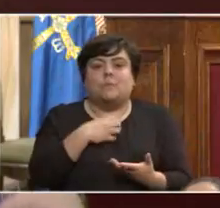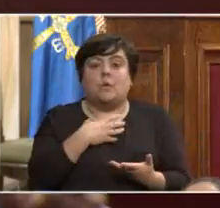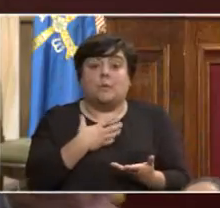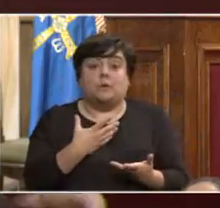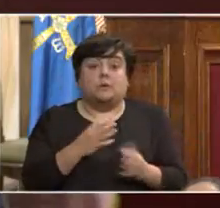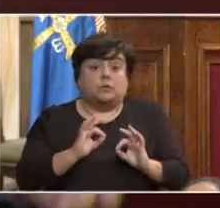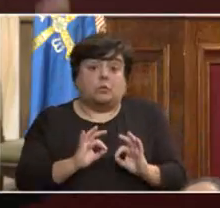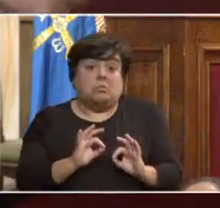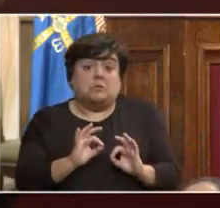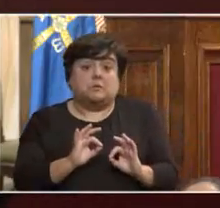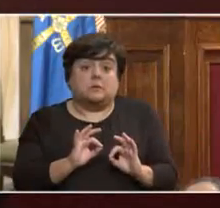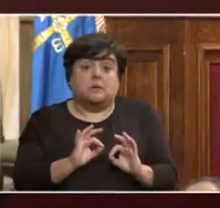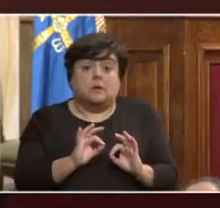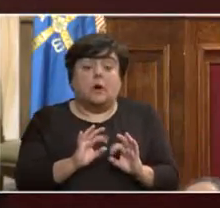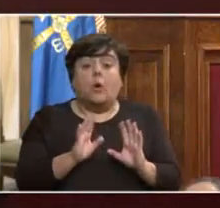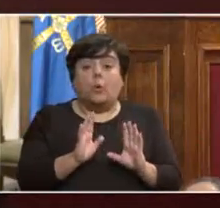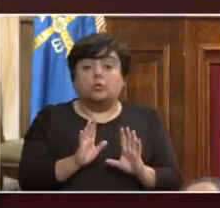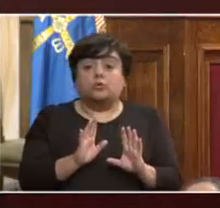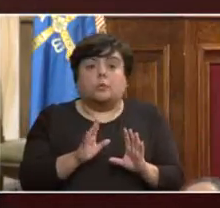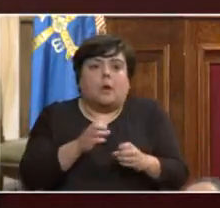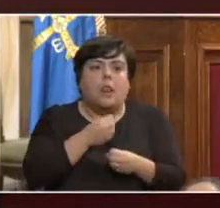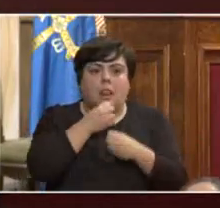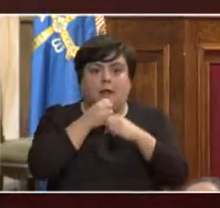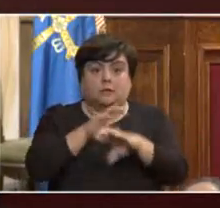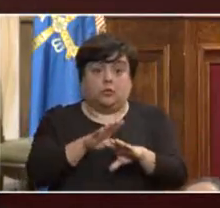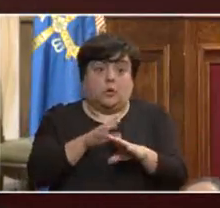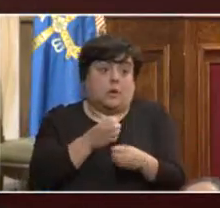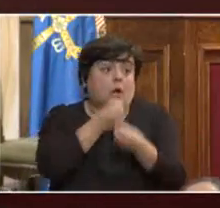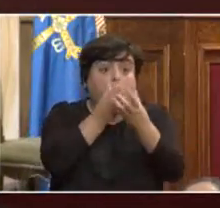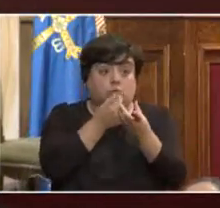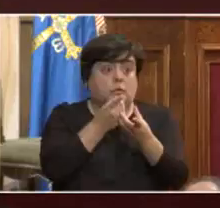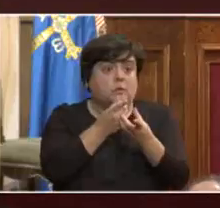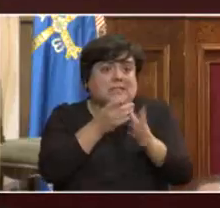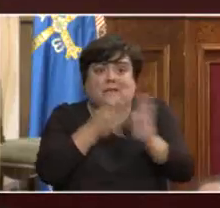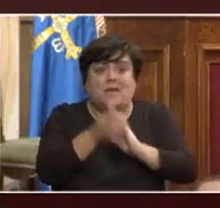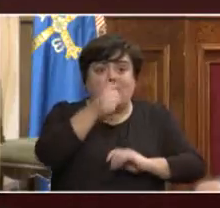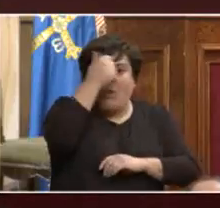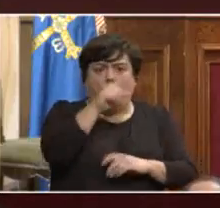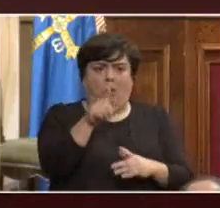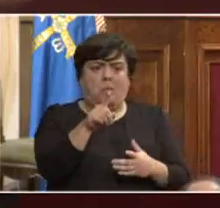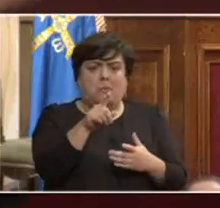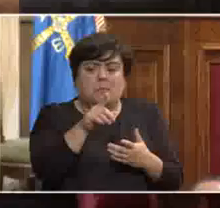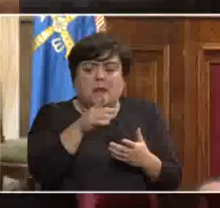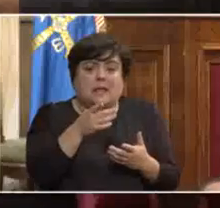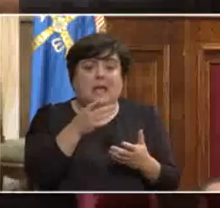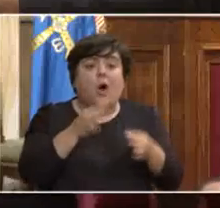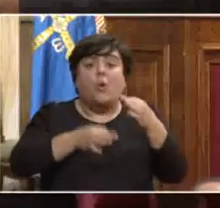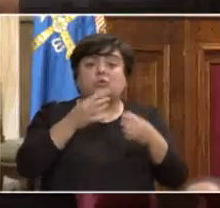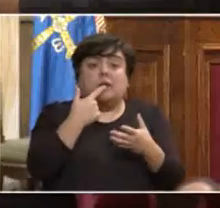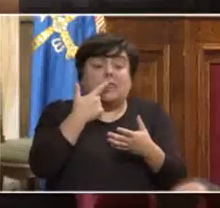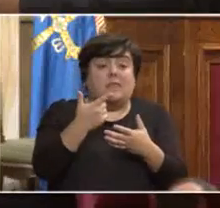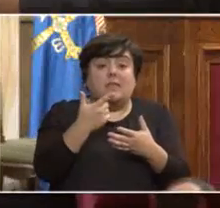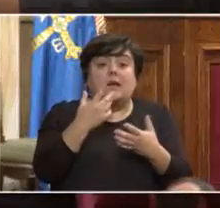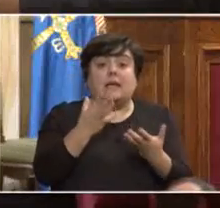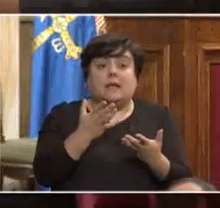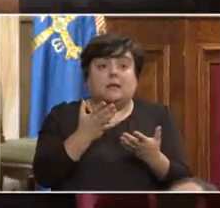Entonces nosotros dijimos, no, pero la historia que contamos es la de un energúmeno que justifica lo que le pasa con